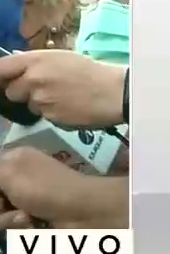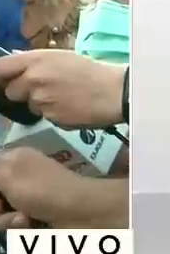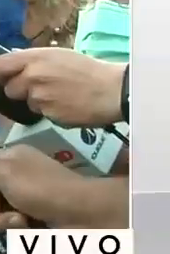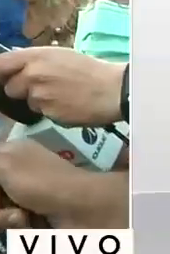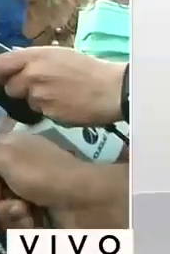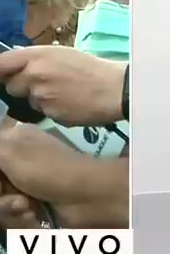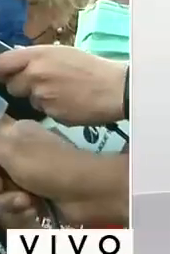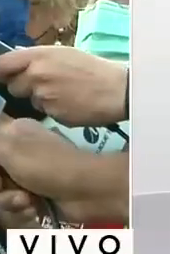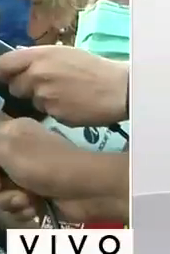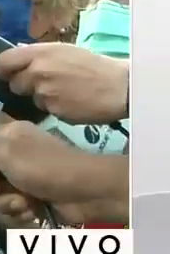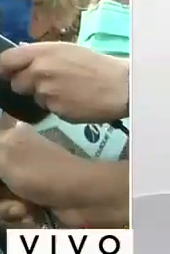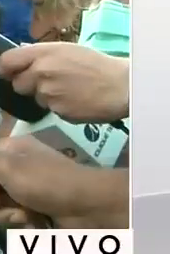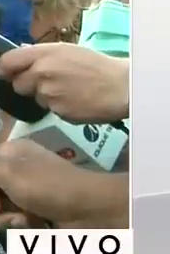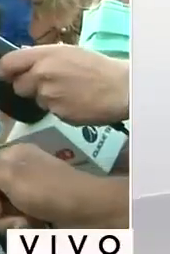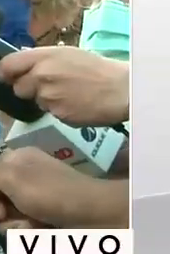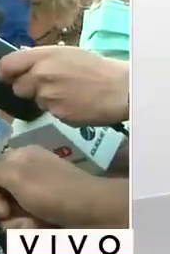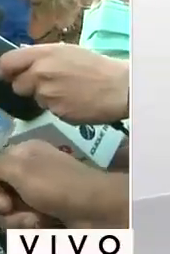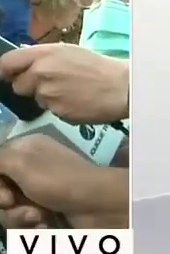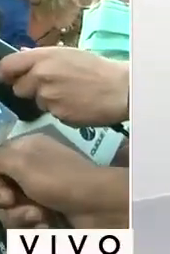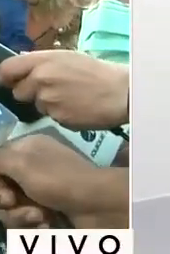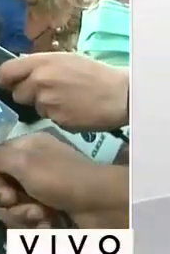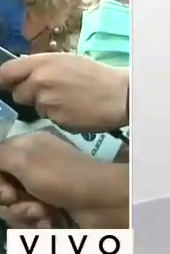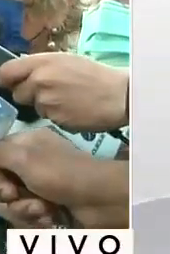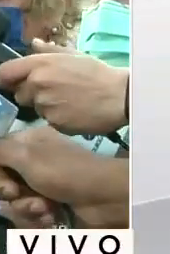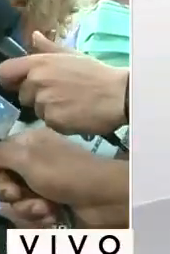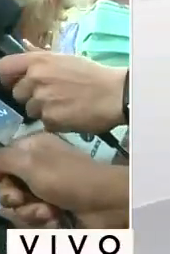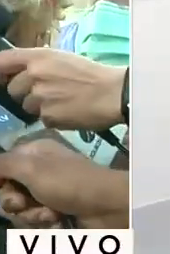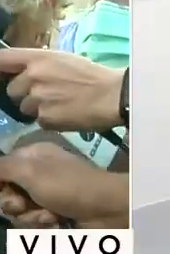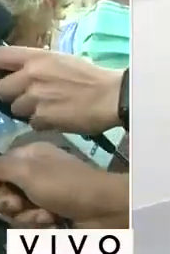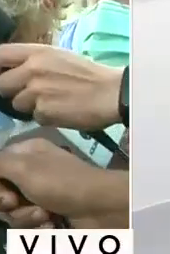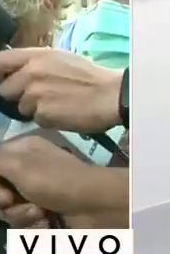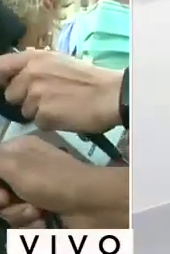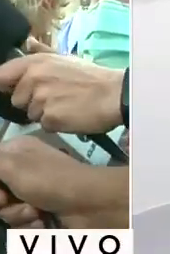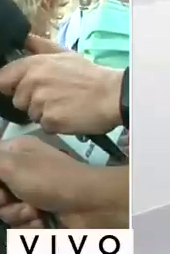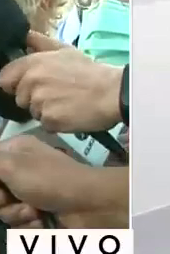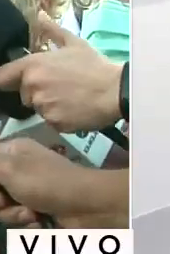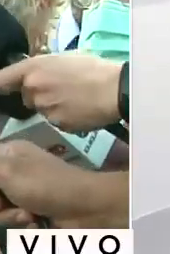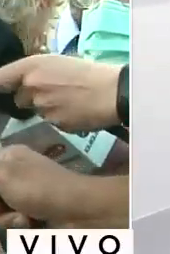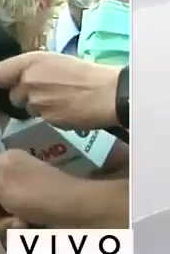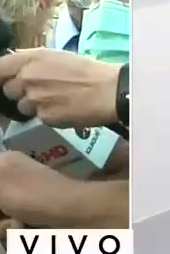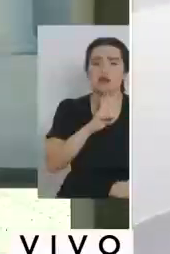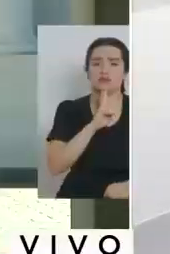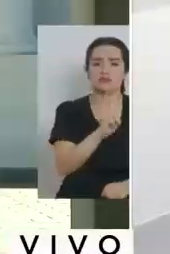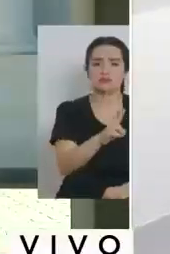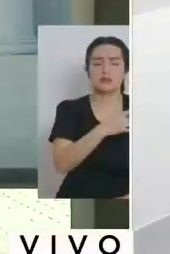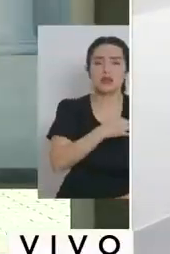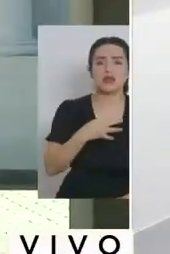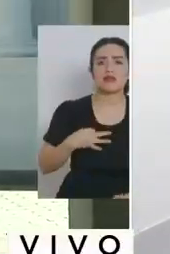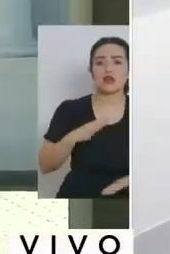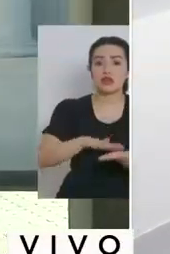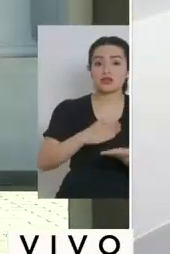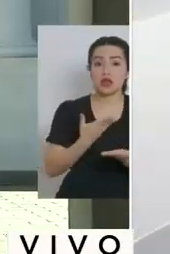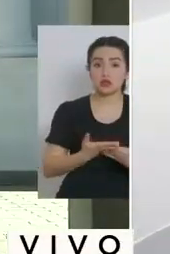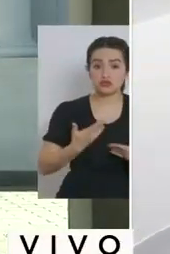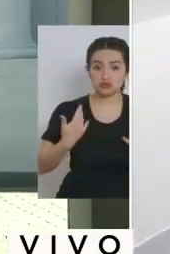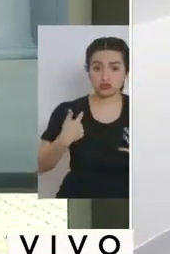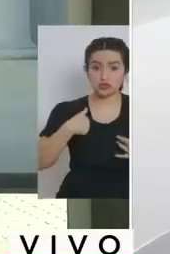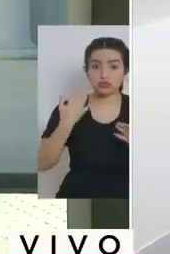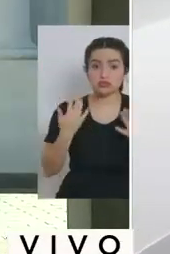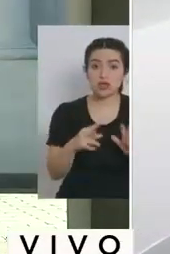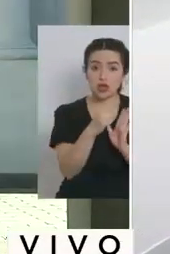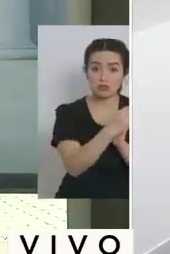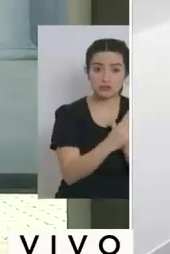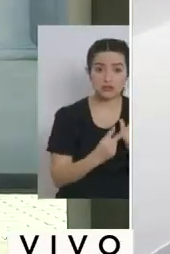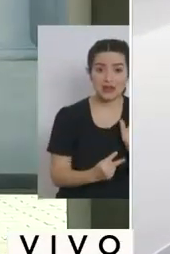flagrante de su propia autoridad. En buena hora que el presidente de la República finalmente reacciona, porque todo el mundo está de vacaciones